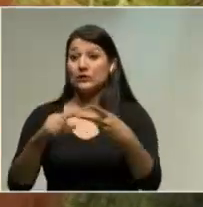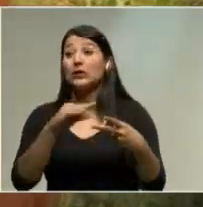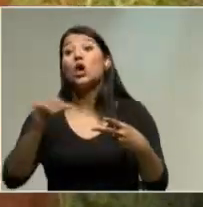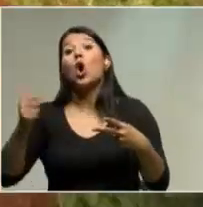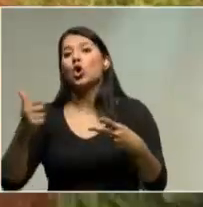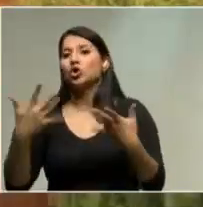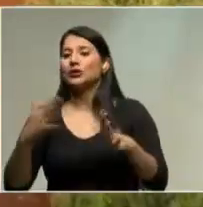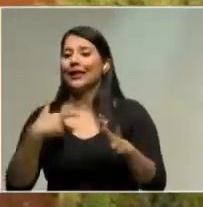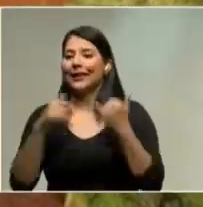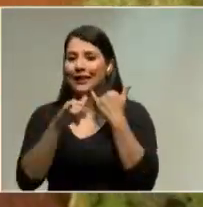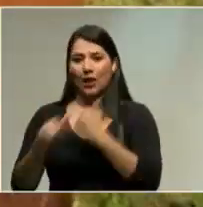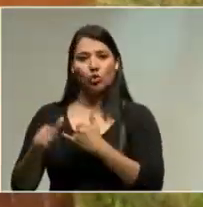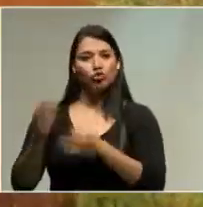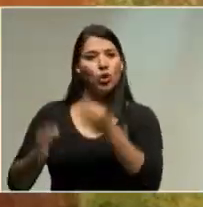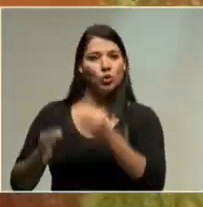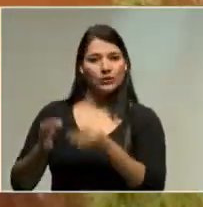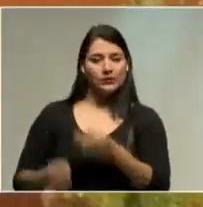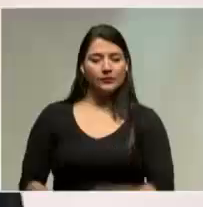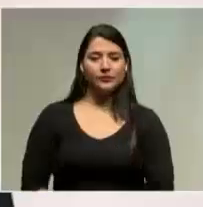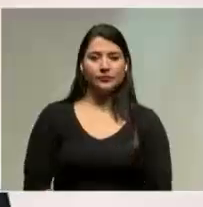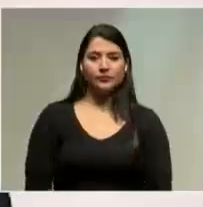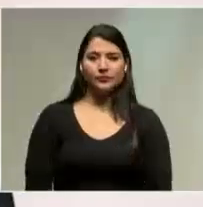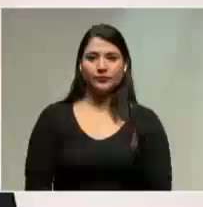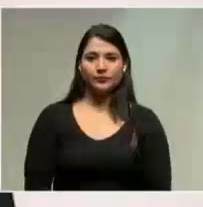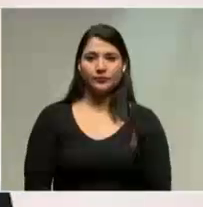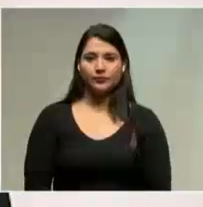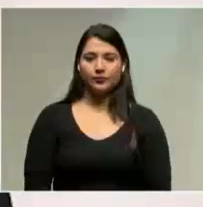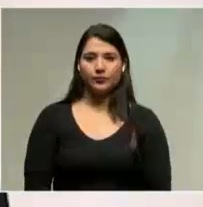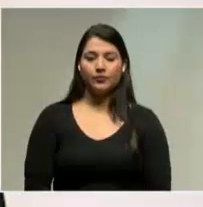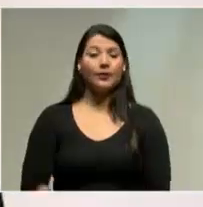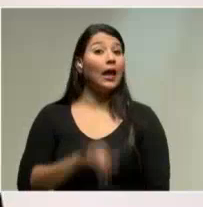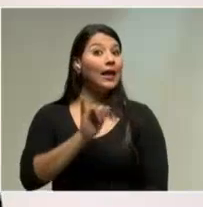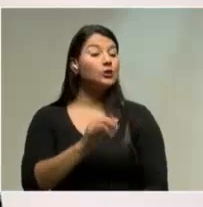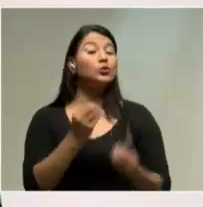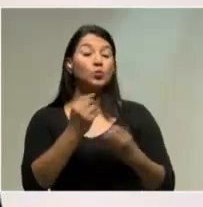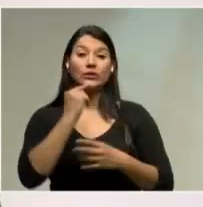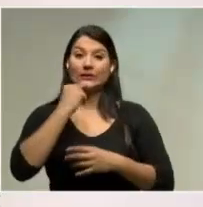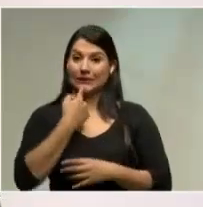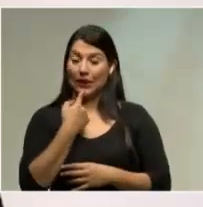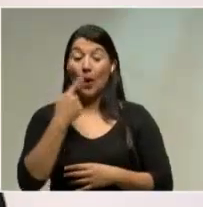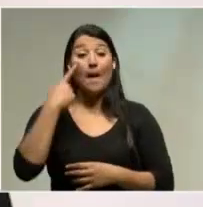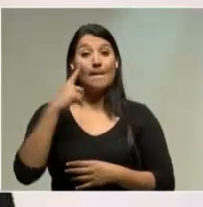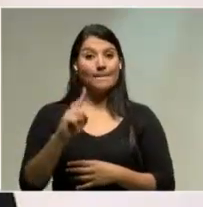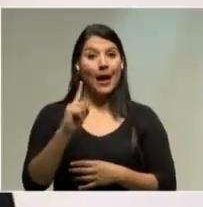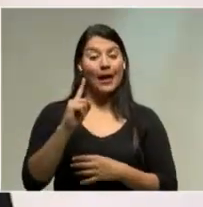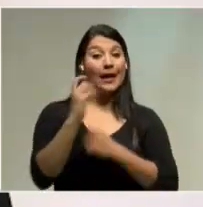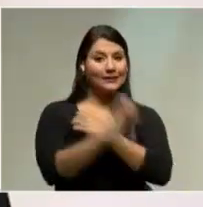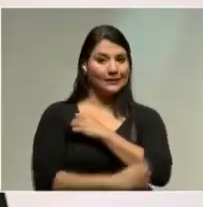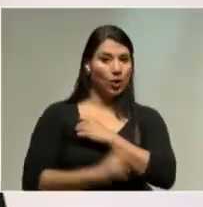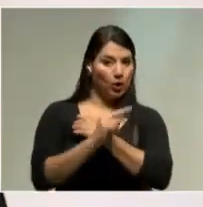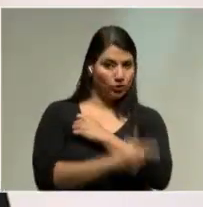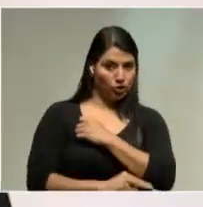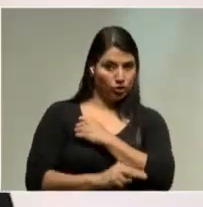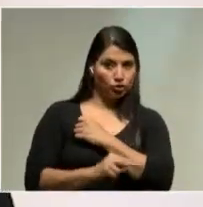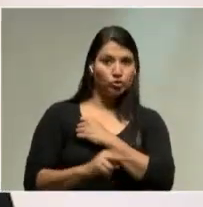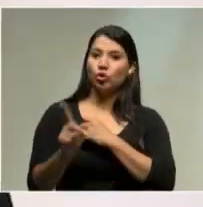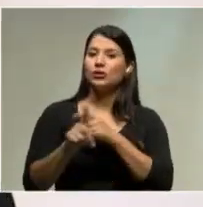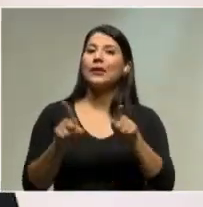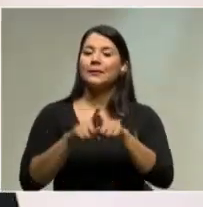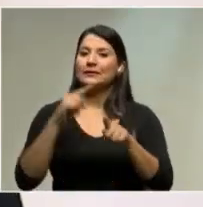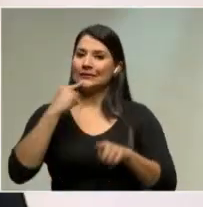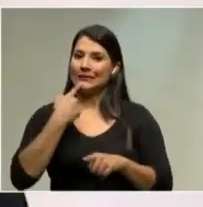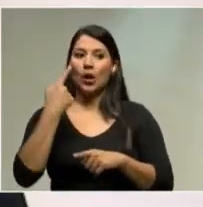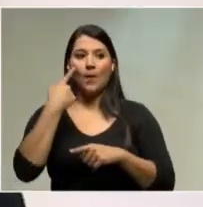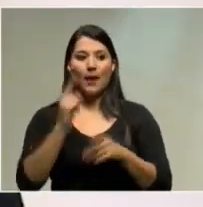denuncias judiciales correspondientes. Esto es crítico no solo para el Estado de la Nación, es crítico para la Cámara,